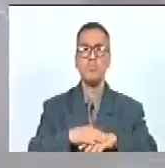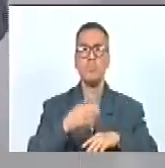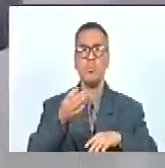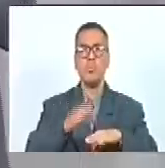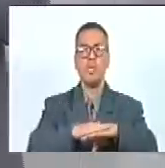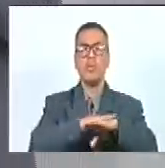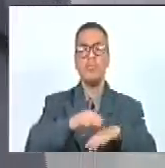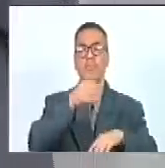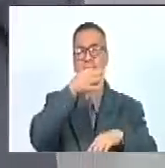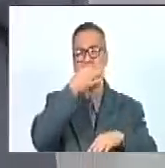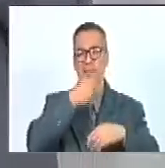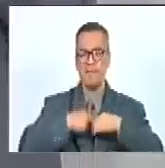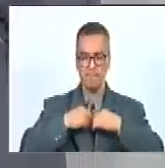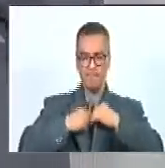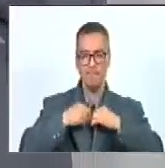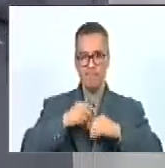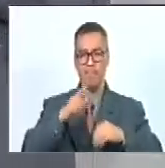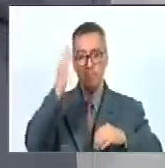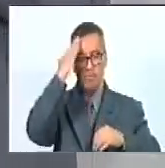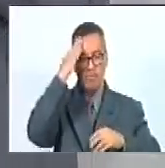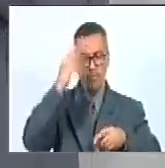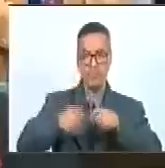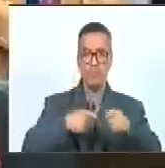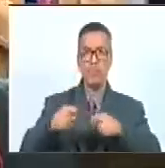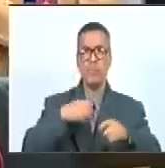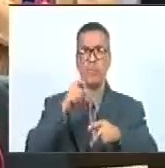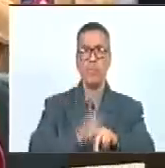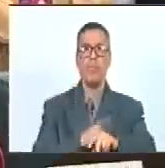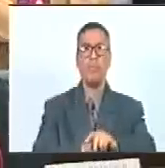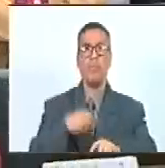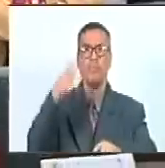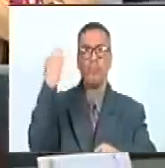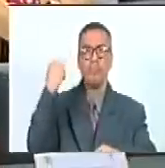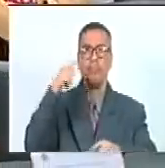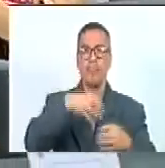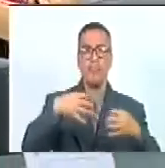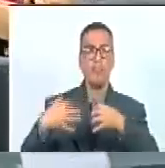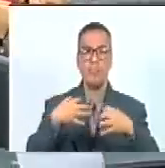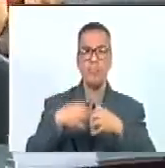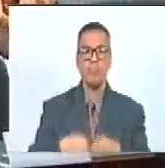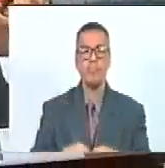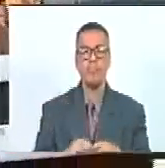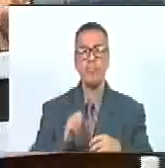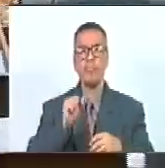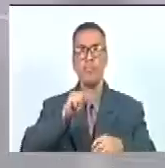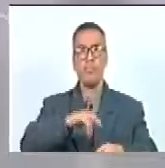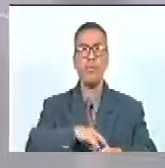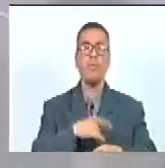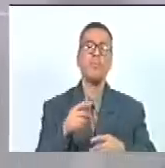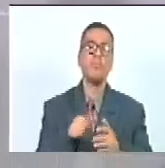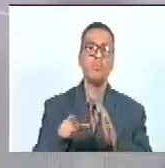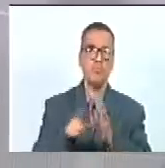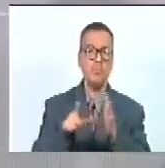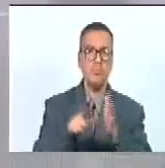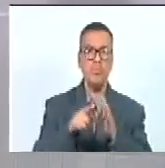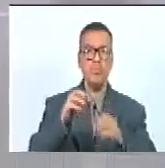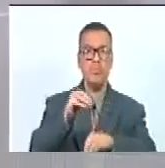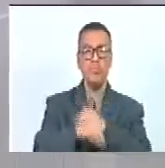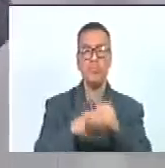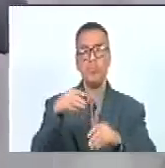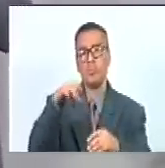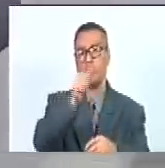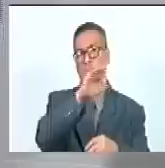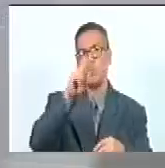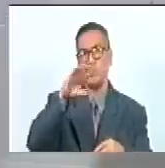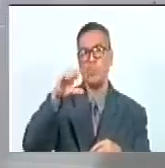hombro, que lo sabía manejar muy bien desde los tiempos de las guerrillas del bachiller y del frente guerrillero Ezequiel